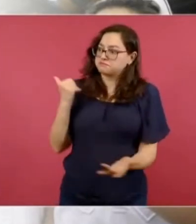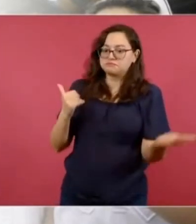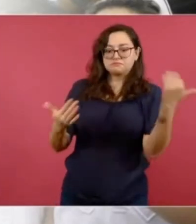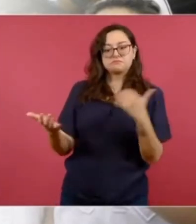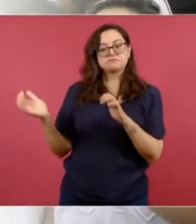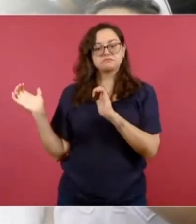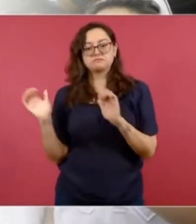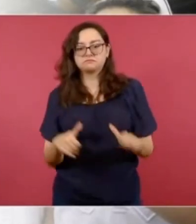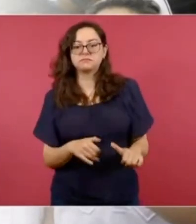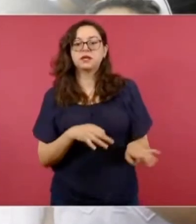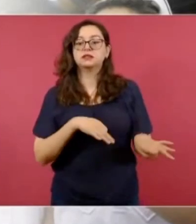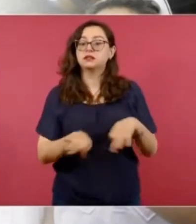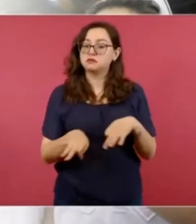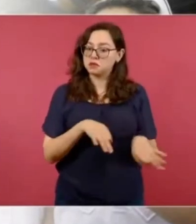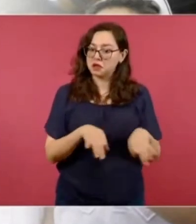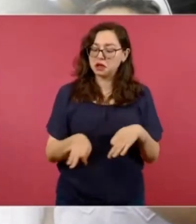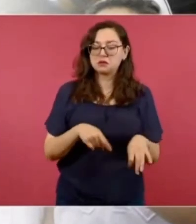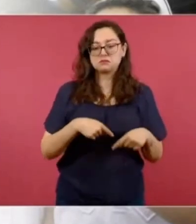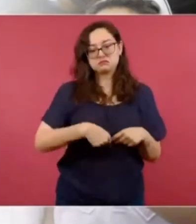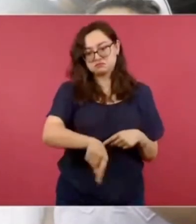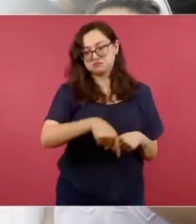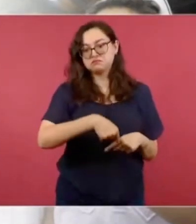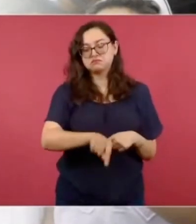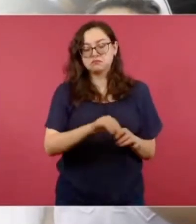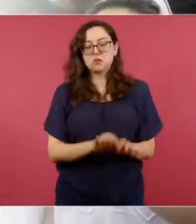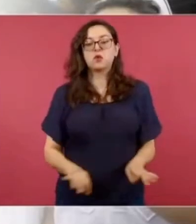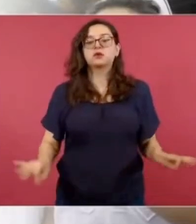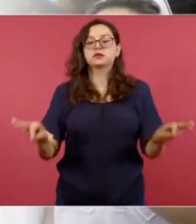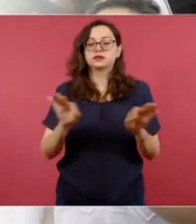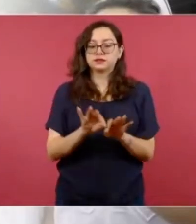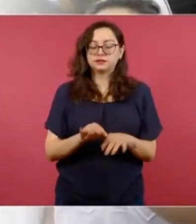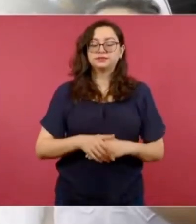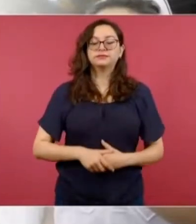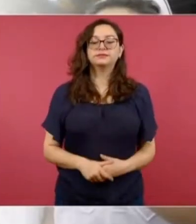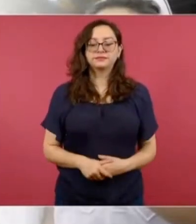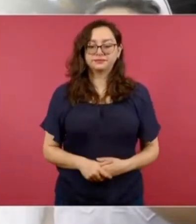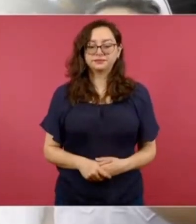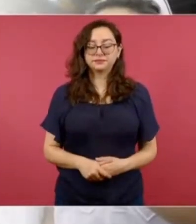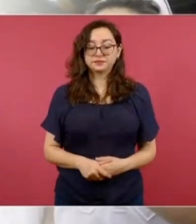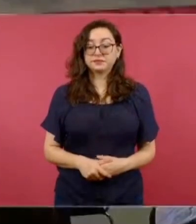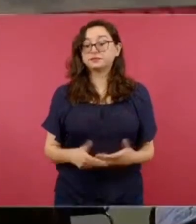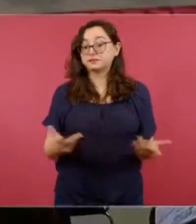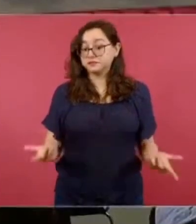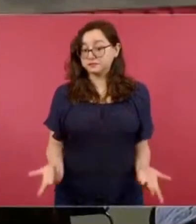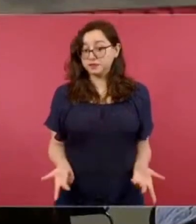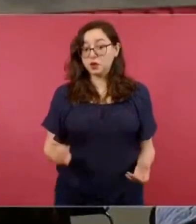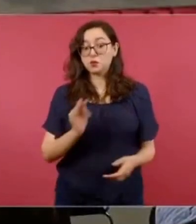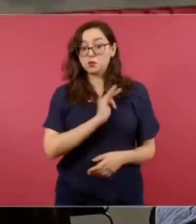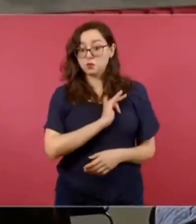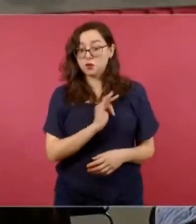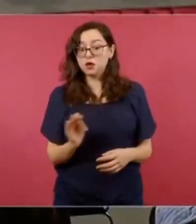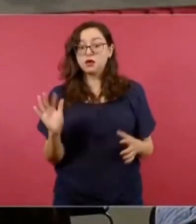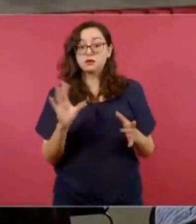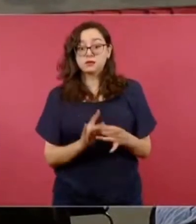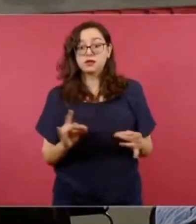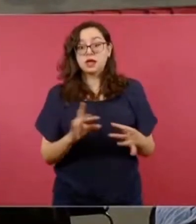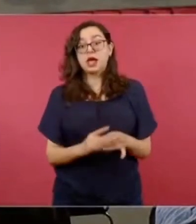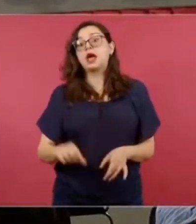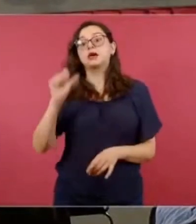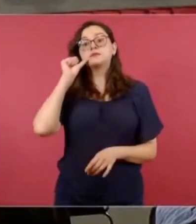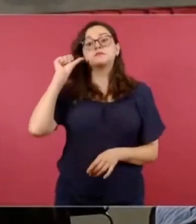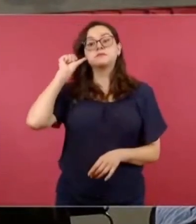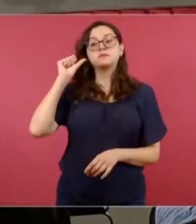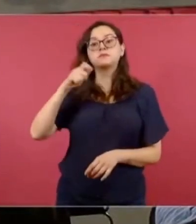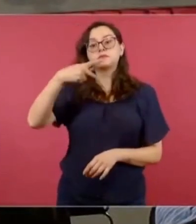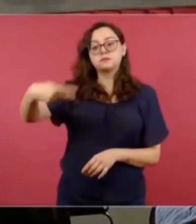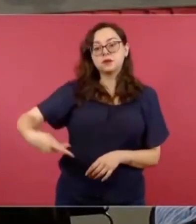IMSS Bienestar en esta etapa que estamos haciendo especialistas. Presidente, si me permite, ayer hubo una pregunta sobre un